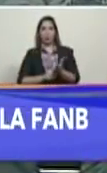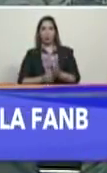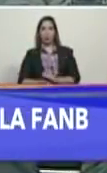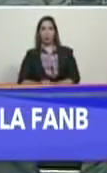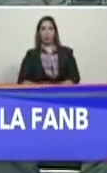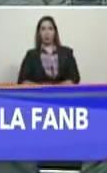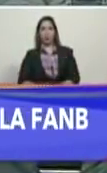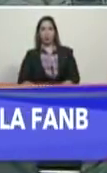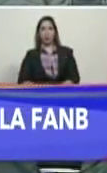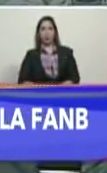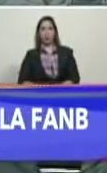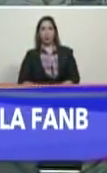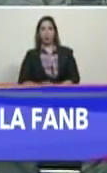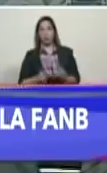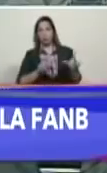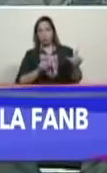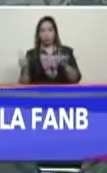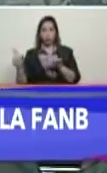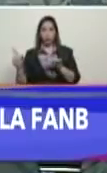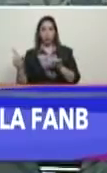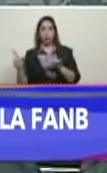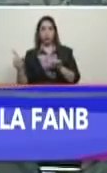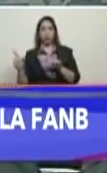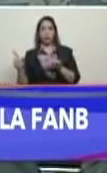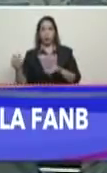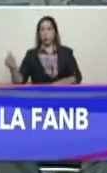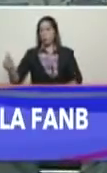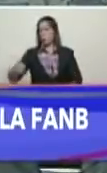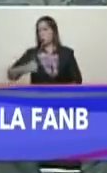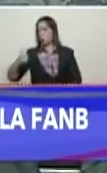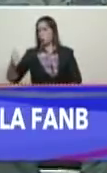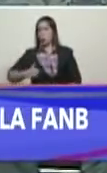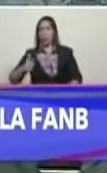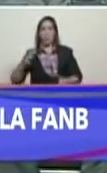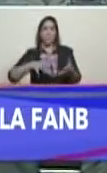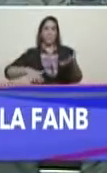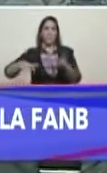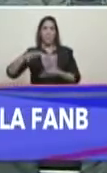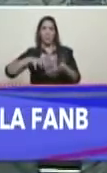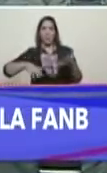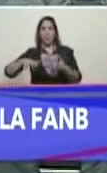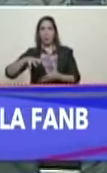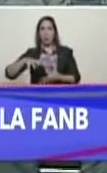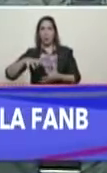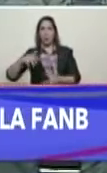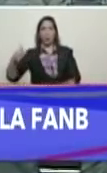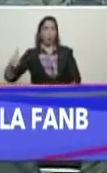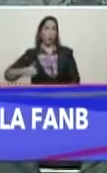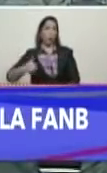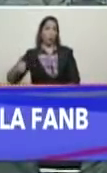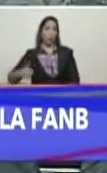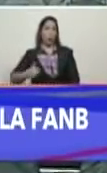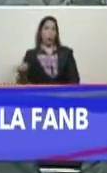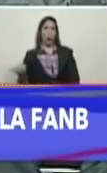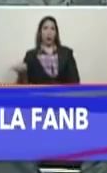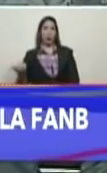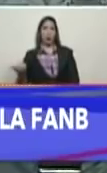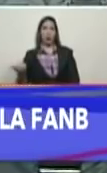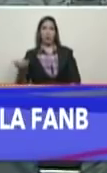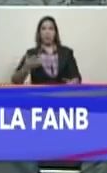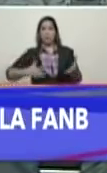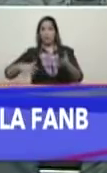que están listas en cualquier circunstancia, en situación de conflicto armado,